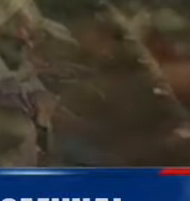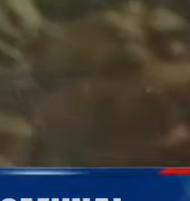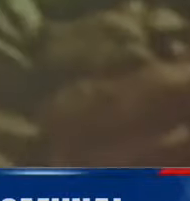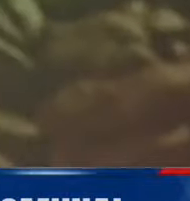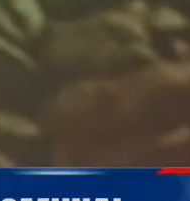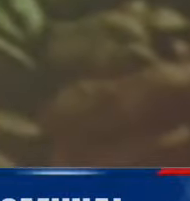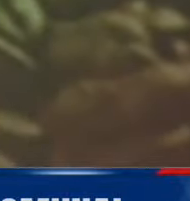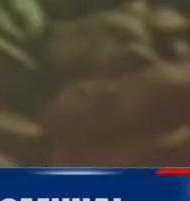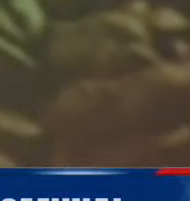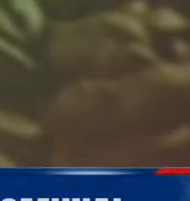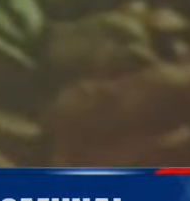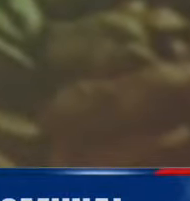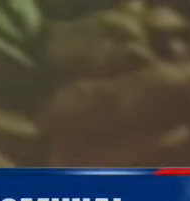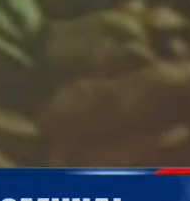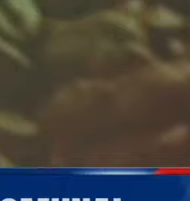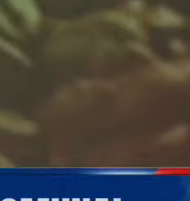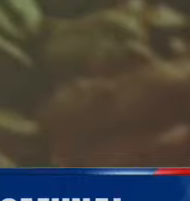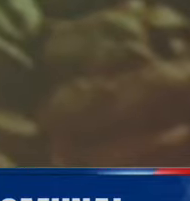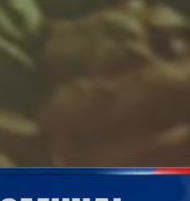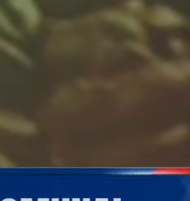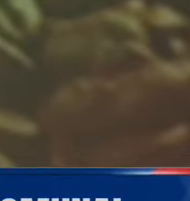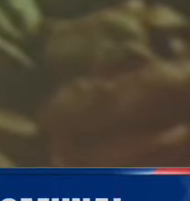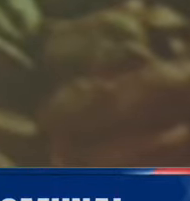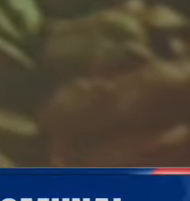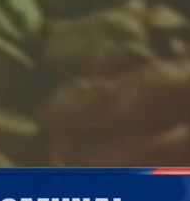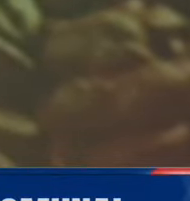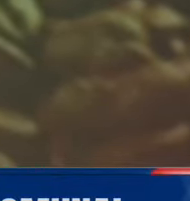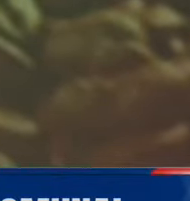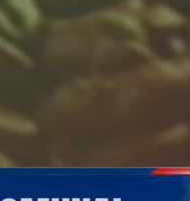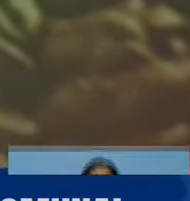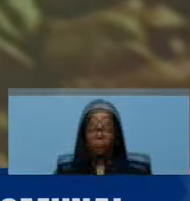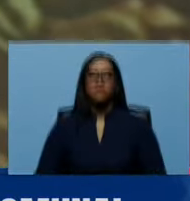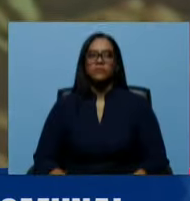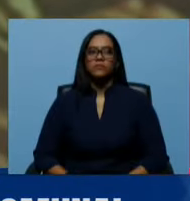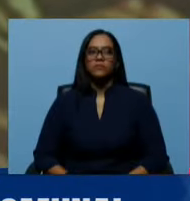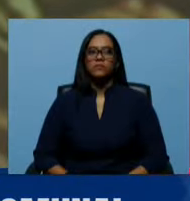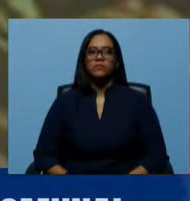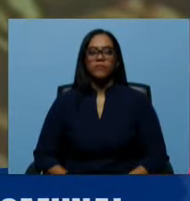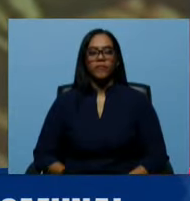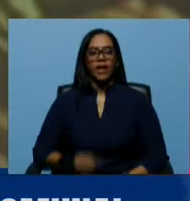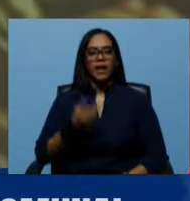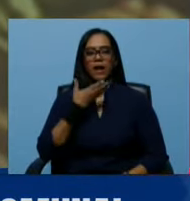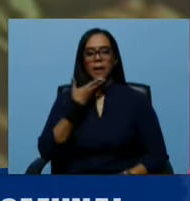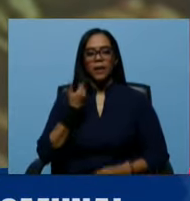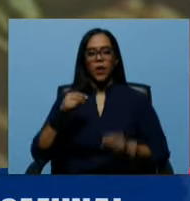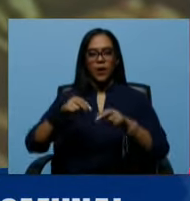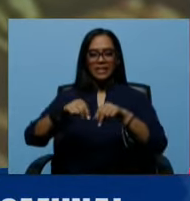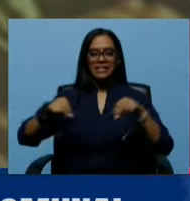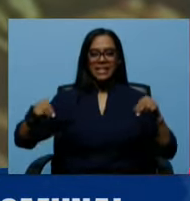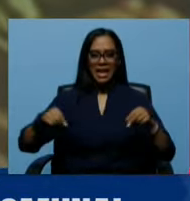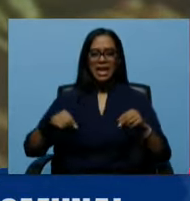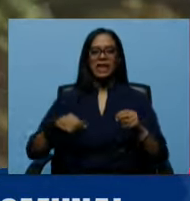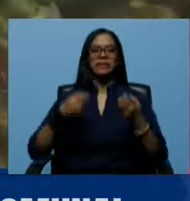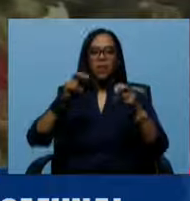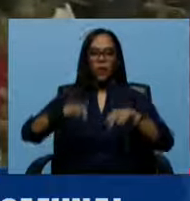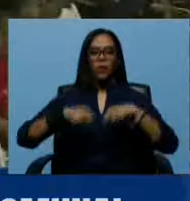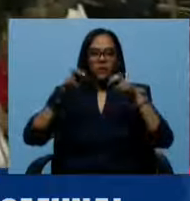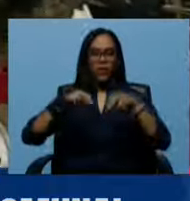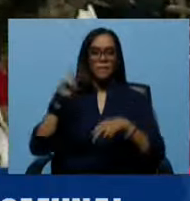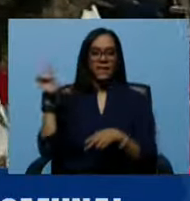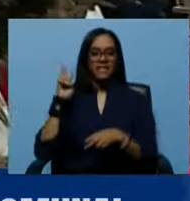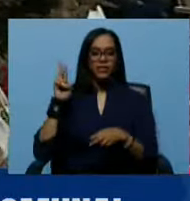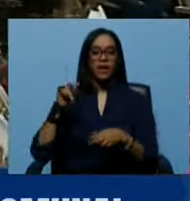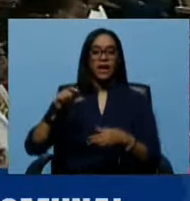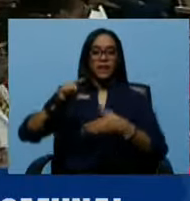Vergareña, en las tierras que pertenecieron a los Rockefeller, las mejores tierras de cultivo de Venezuela y de Sudamérica,